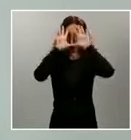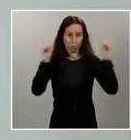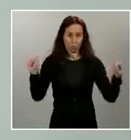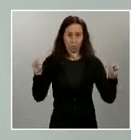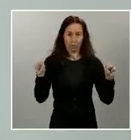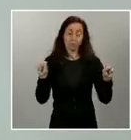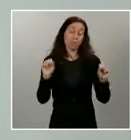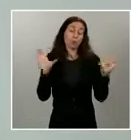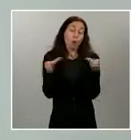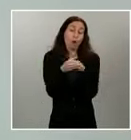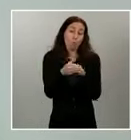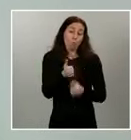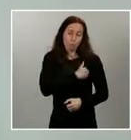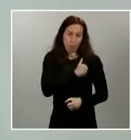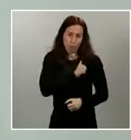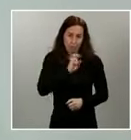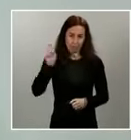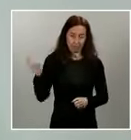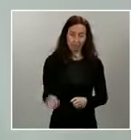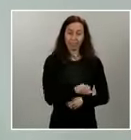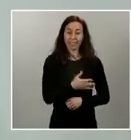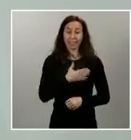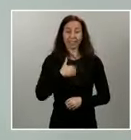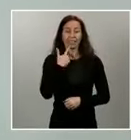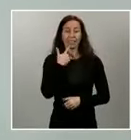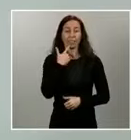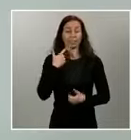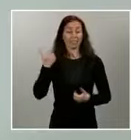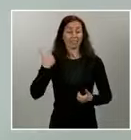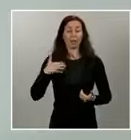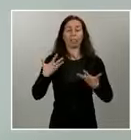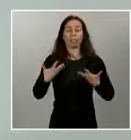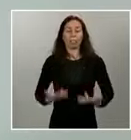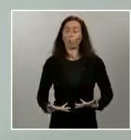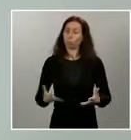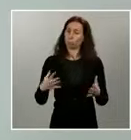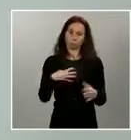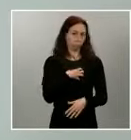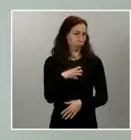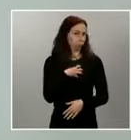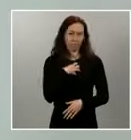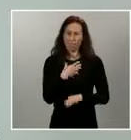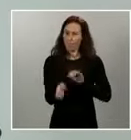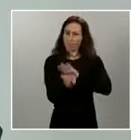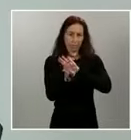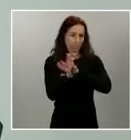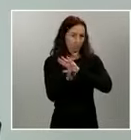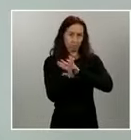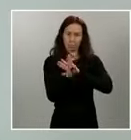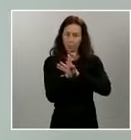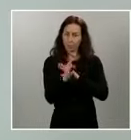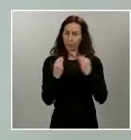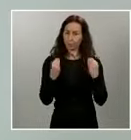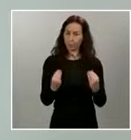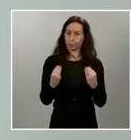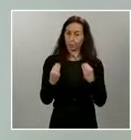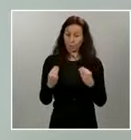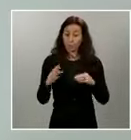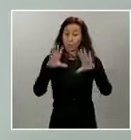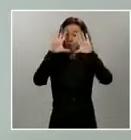No podemos bajar la guardia, repito, no podemos bajar la guardia. Y para ello, la Guardia Civil viene haciendo una media de